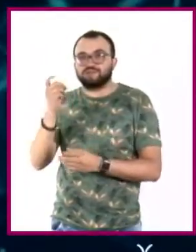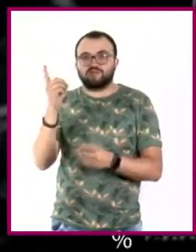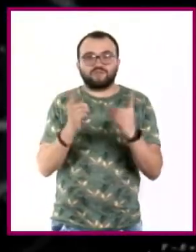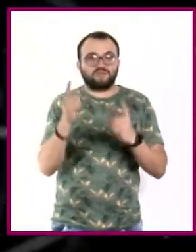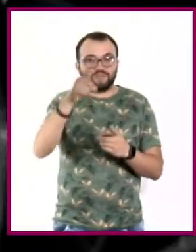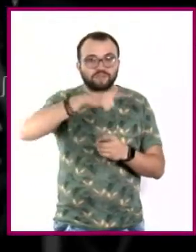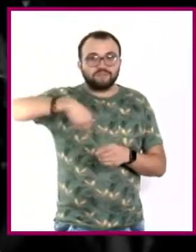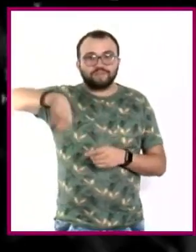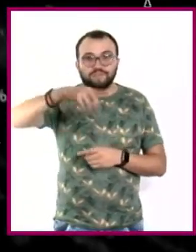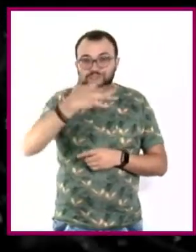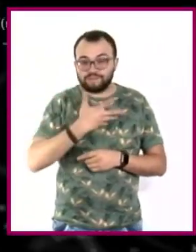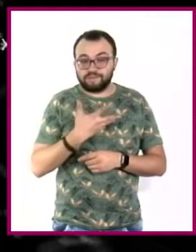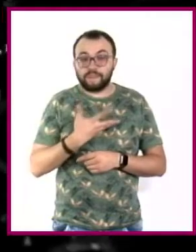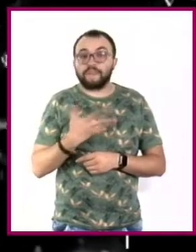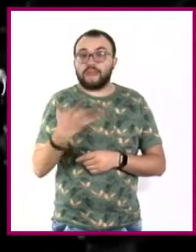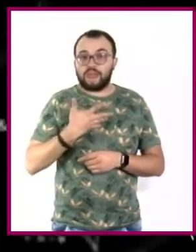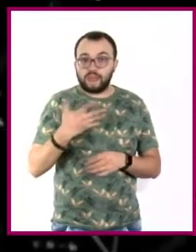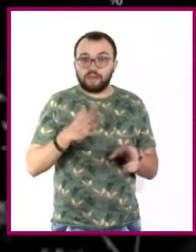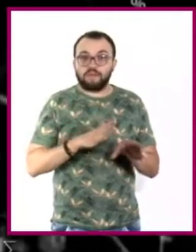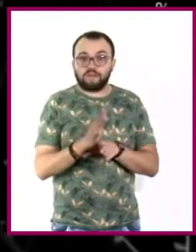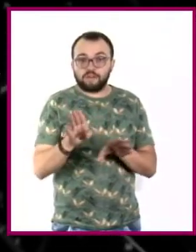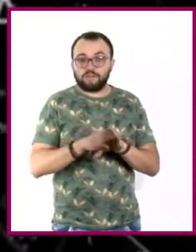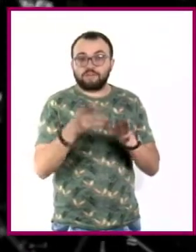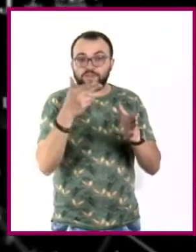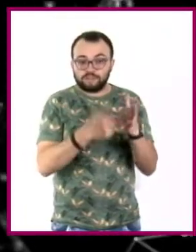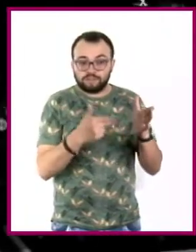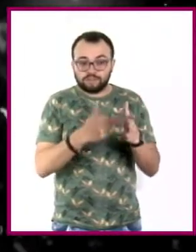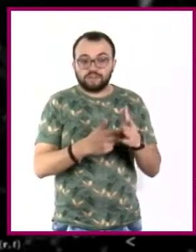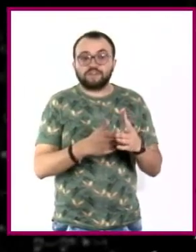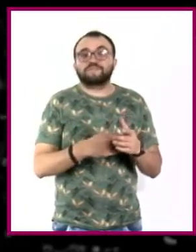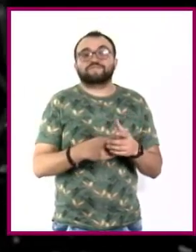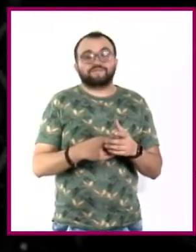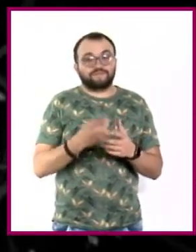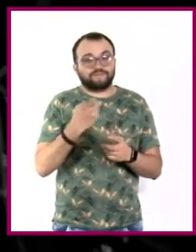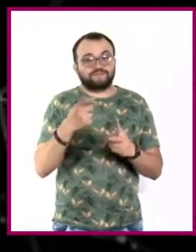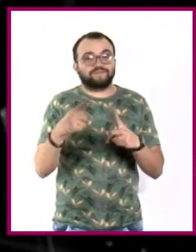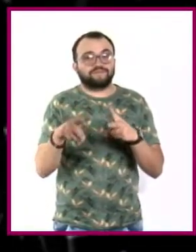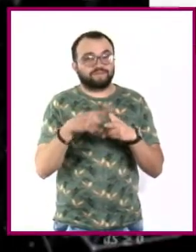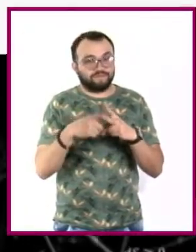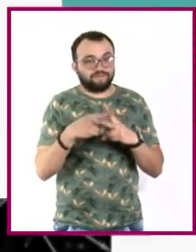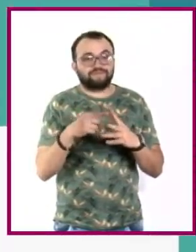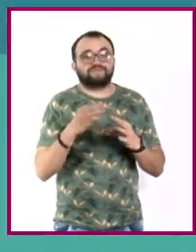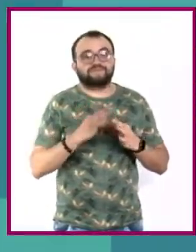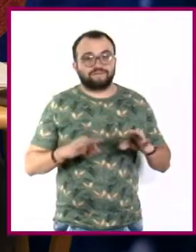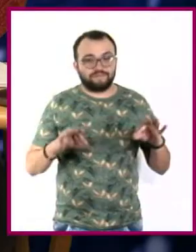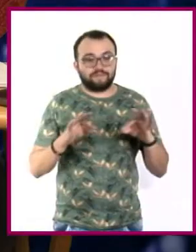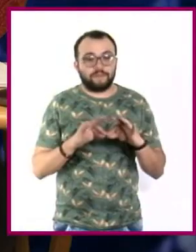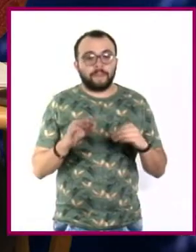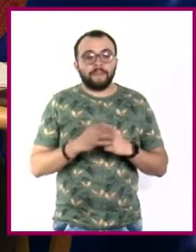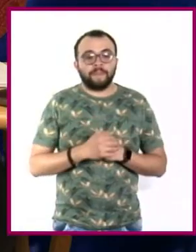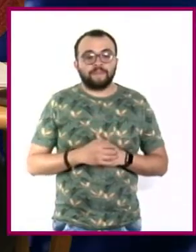herramienta eficaz para lograr este cometido, son las matemáticas.